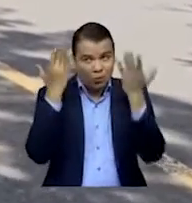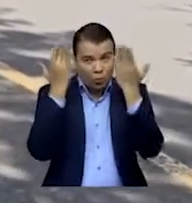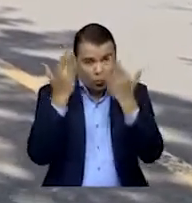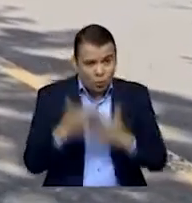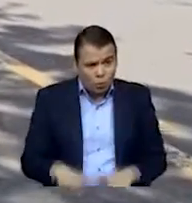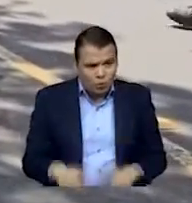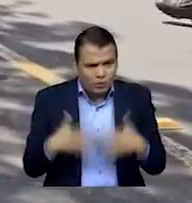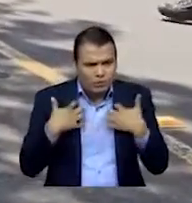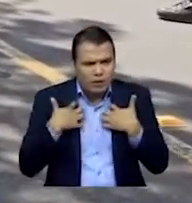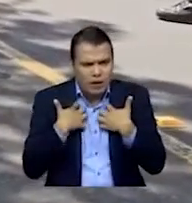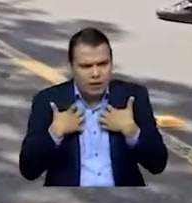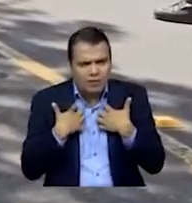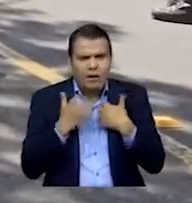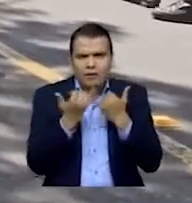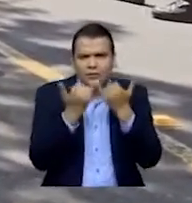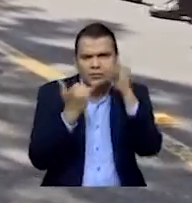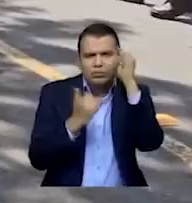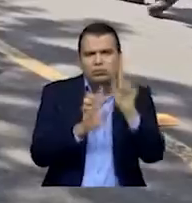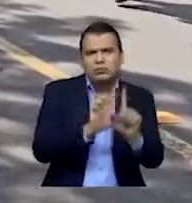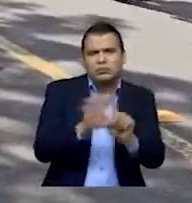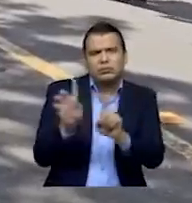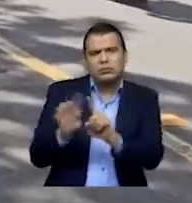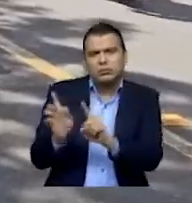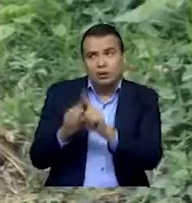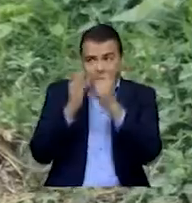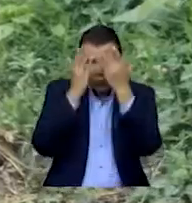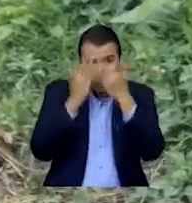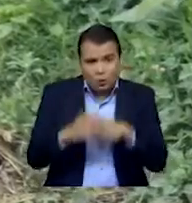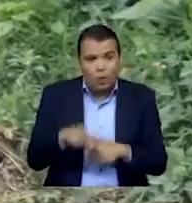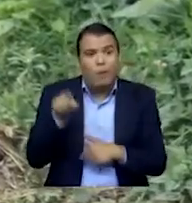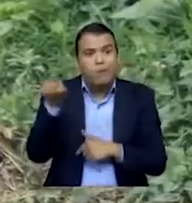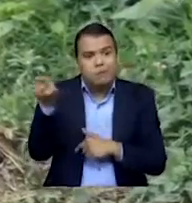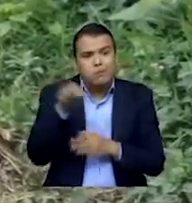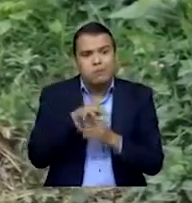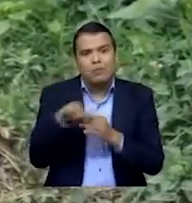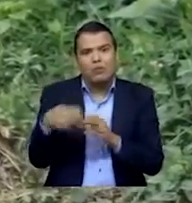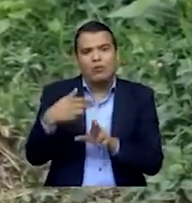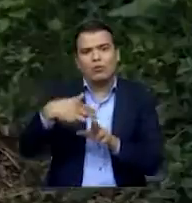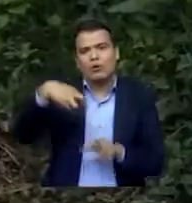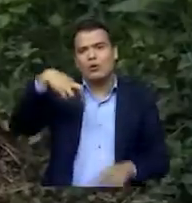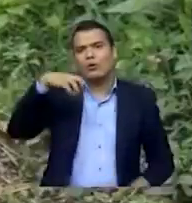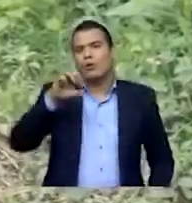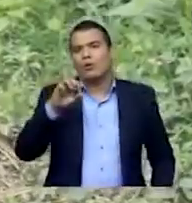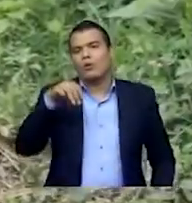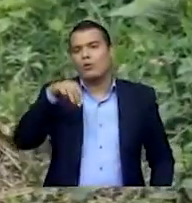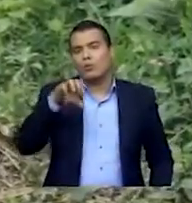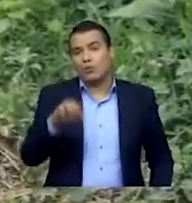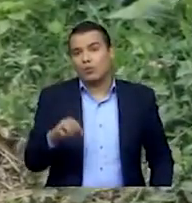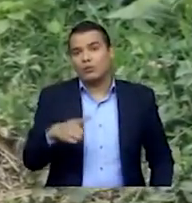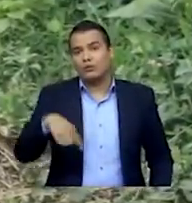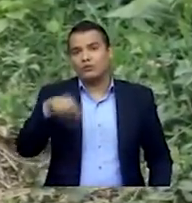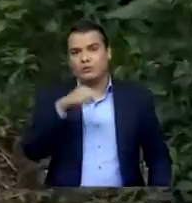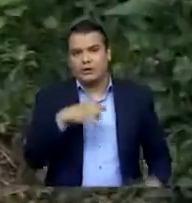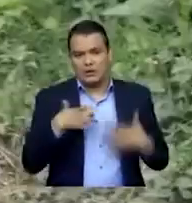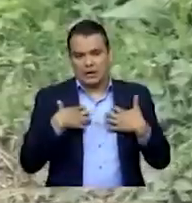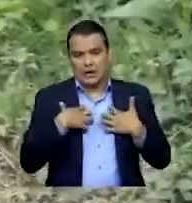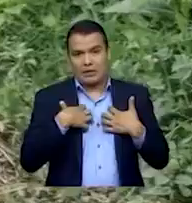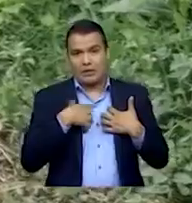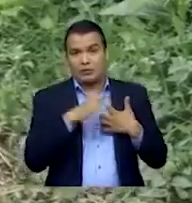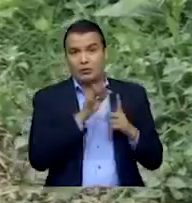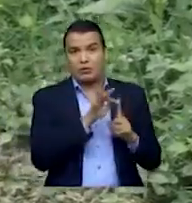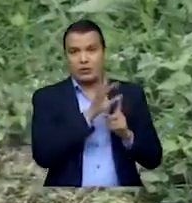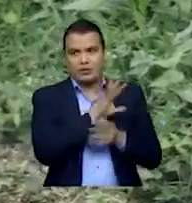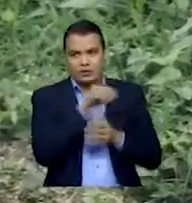traficando estas especies del sector del fútbol los invitamos a no tener especies silvestres como mascotas y